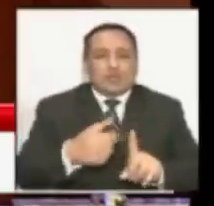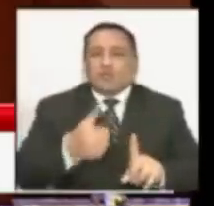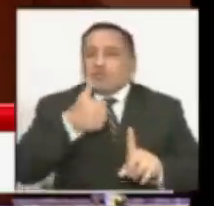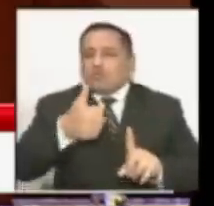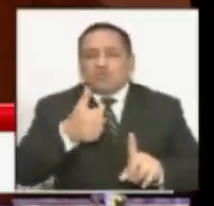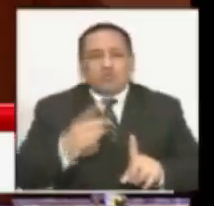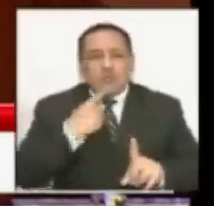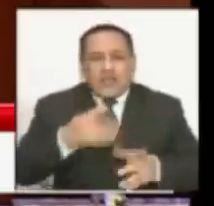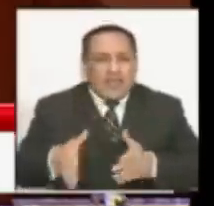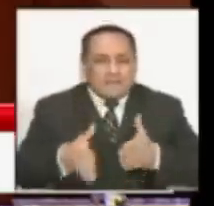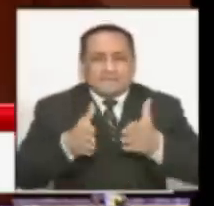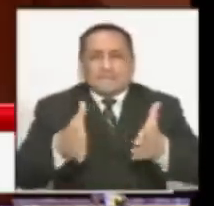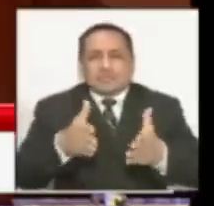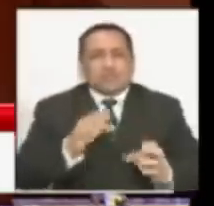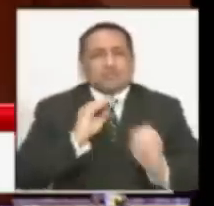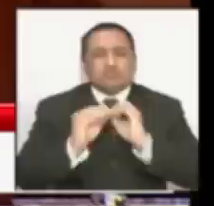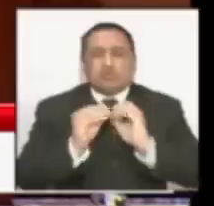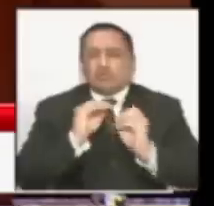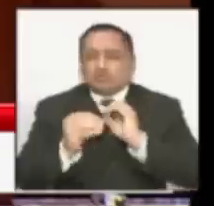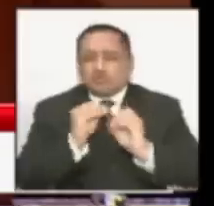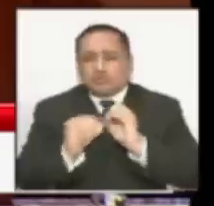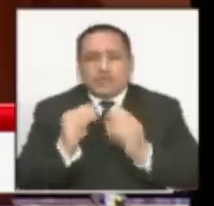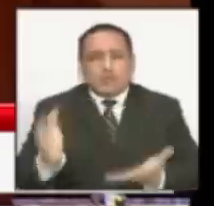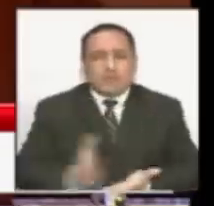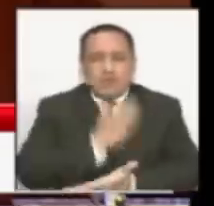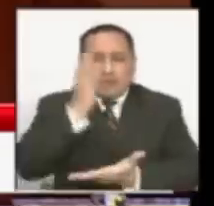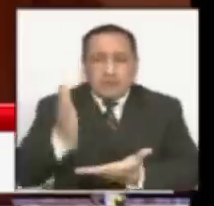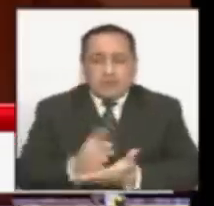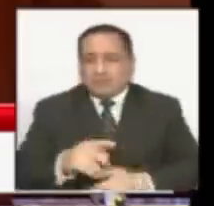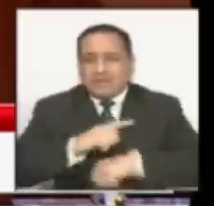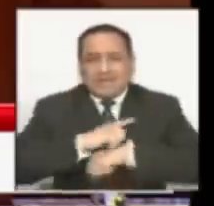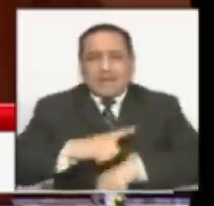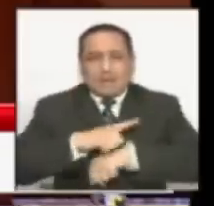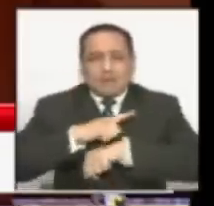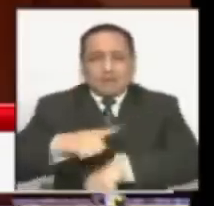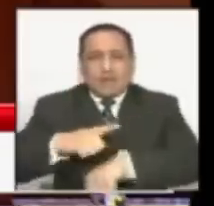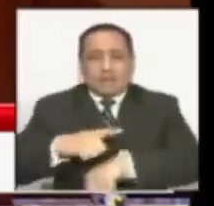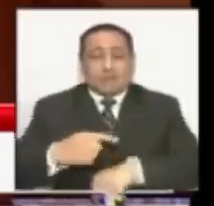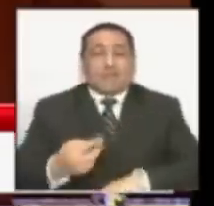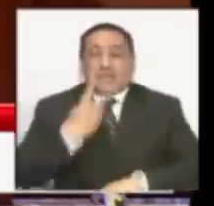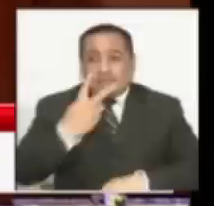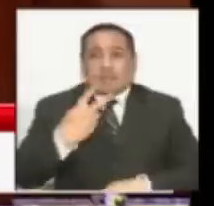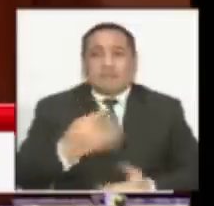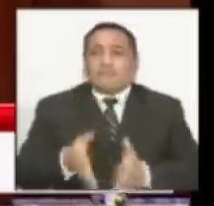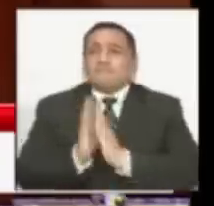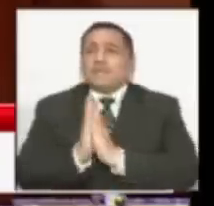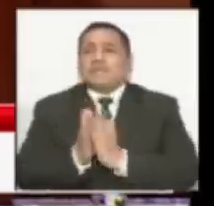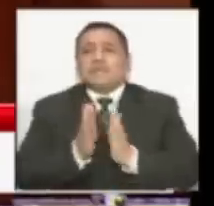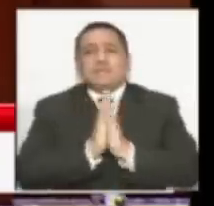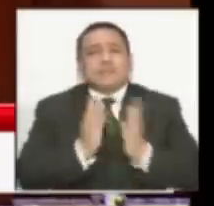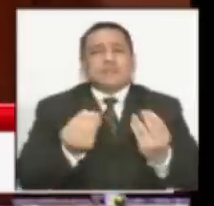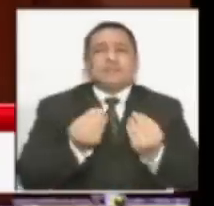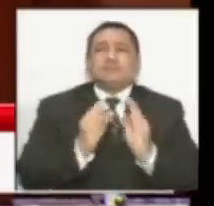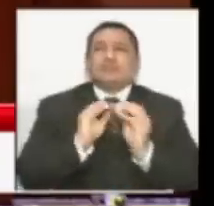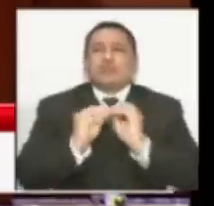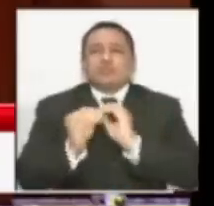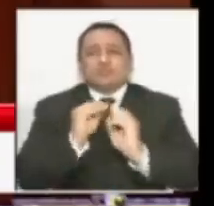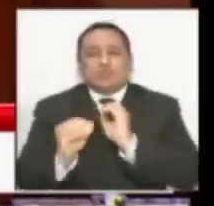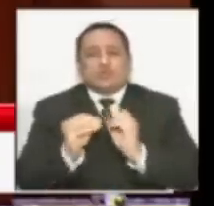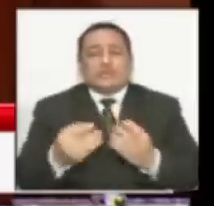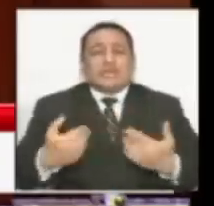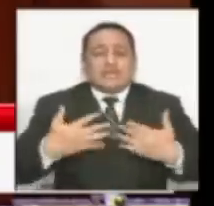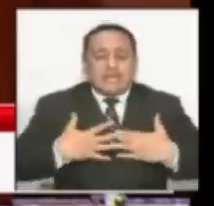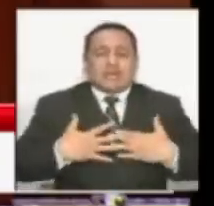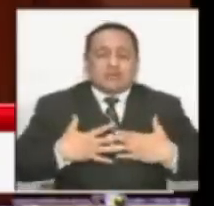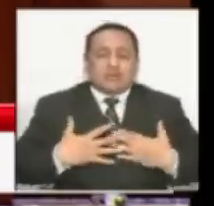que les permita resolver los problemas inmediatos que están reclamando por solución y